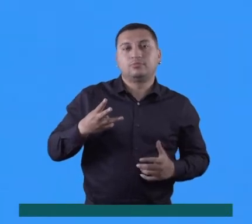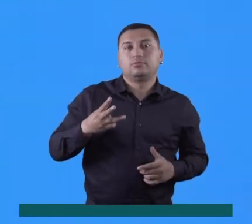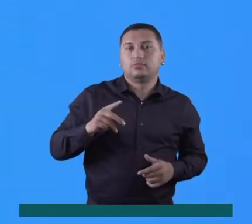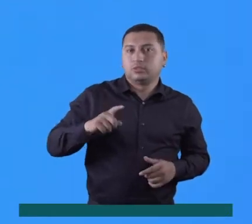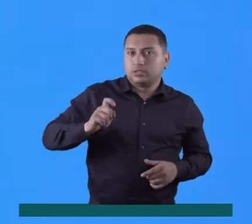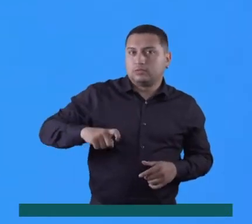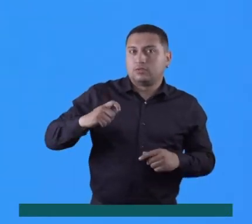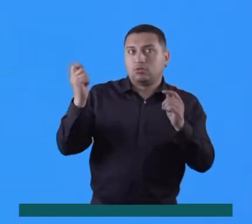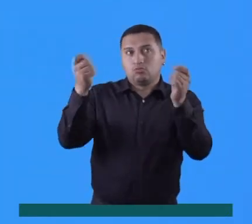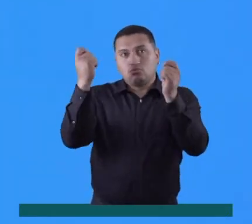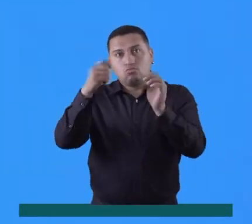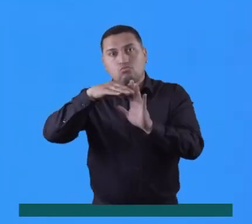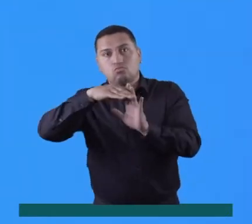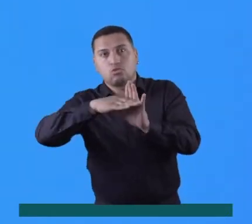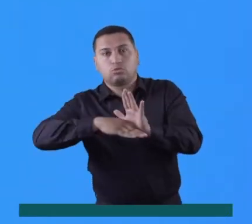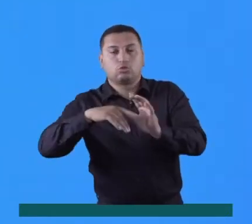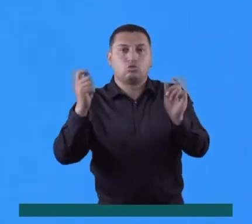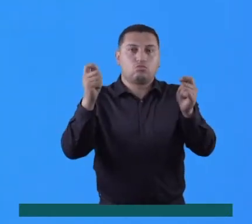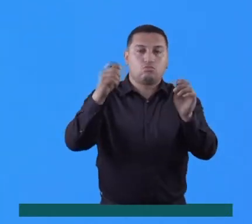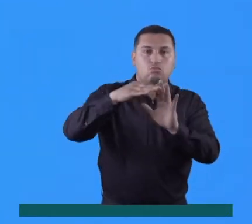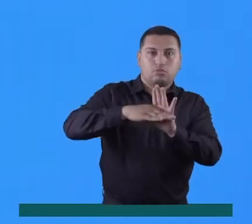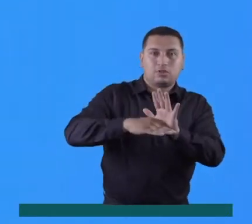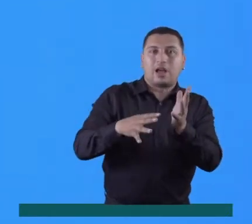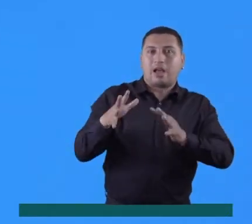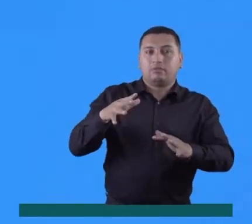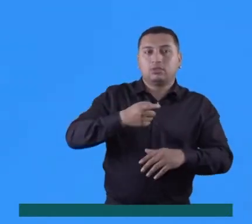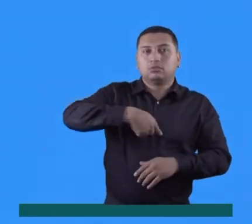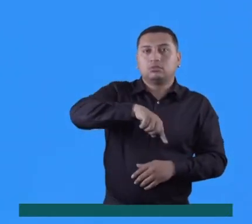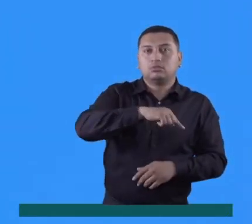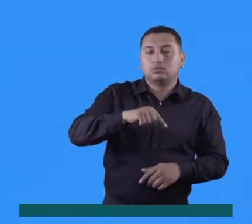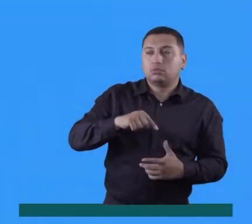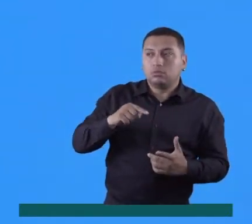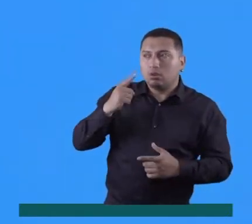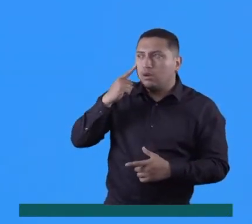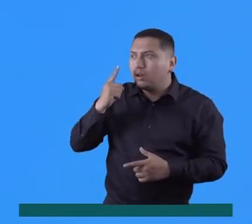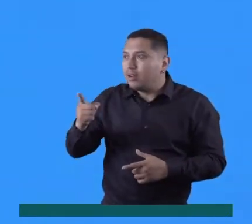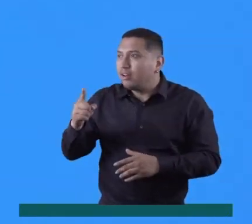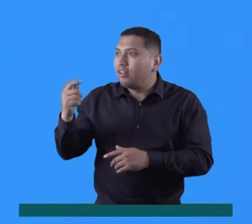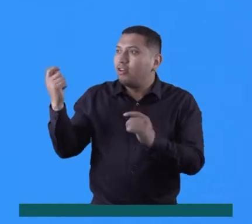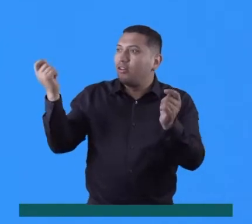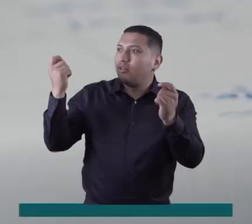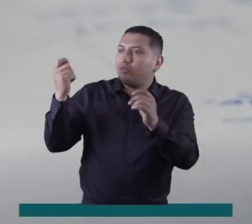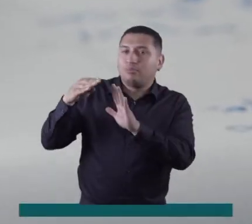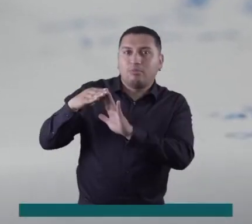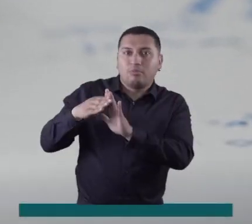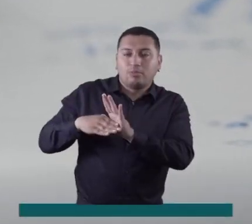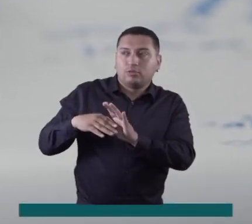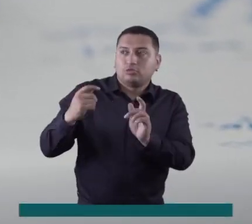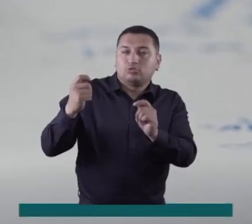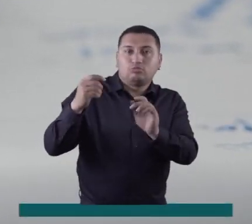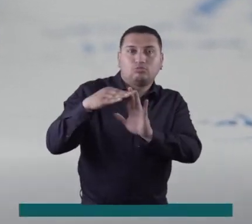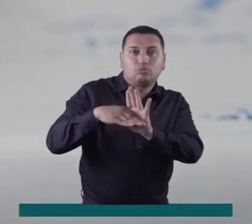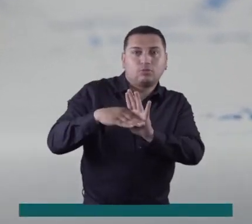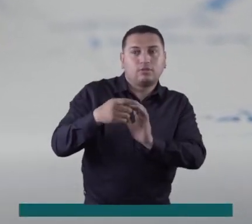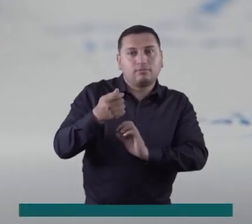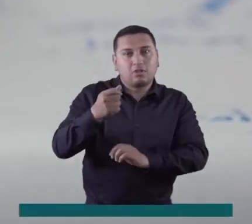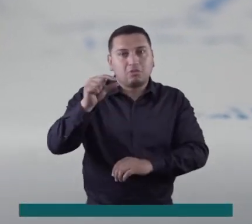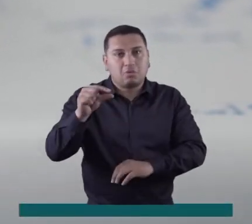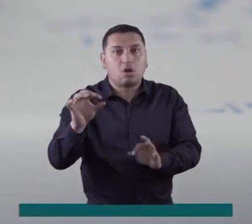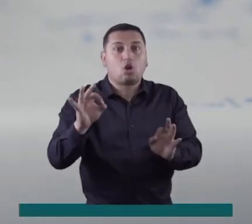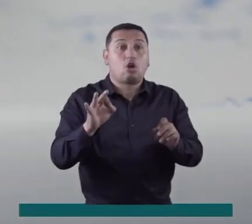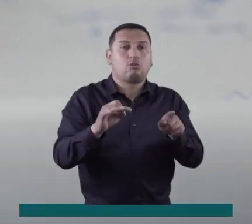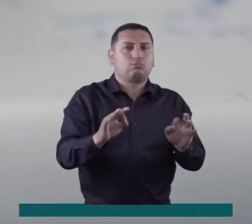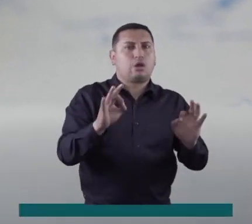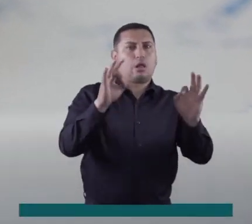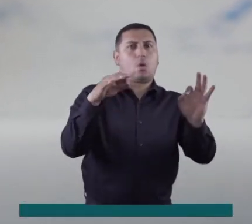generar promociones. Para las diferentes fechas especiales la gente siempre busca promociones. ¿Dónde puedo encontrar esto que estoy buscando acá, pero un mejor precio o una